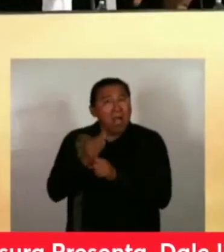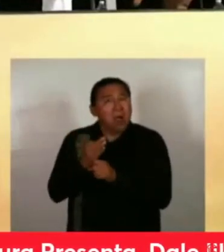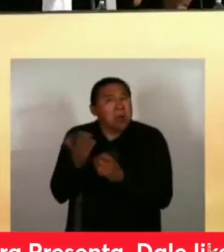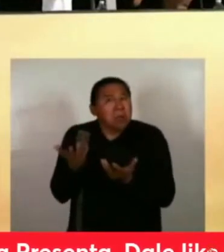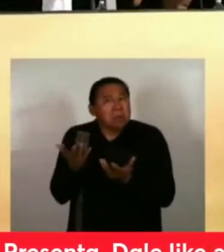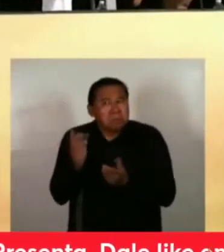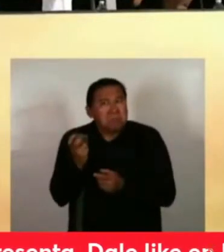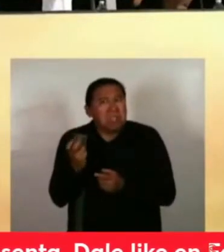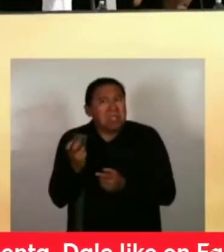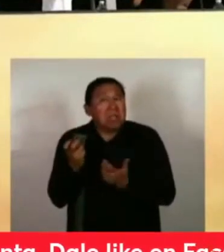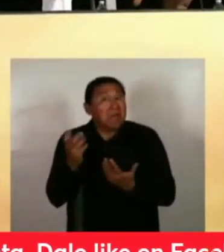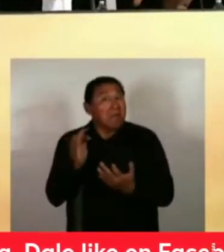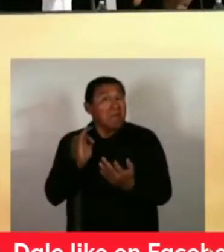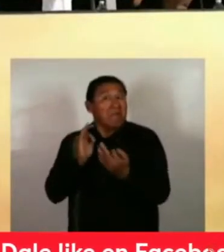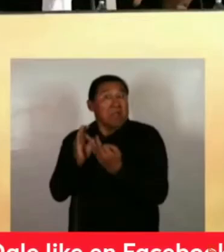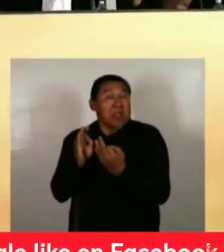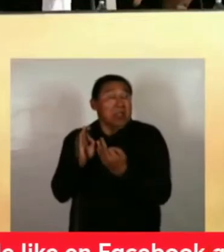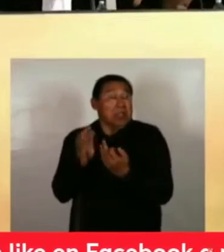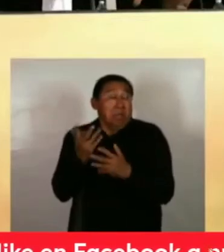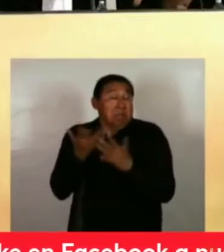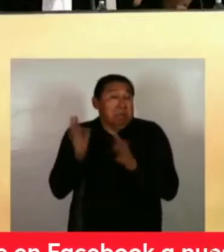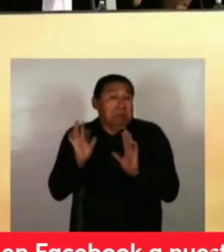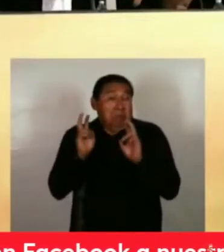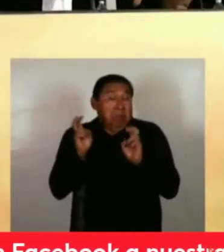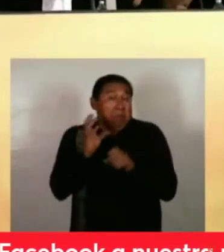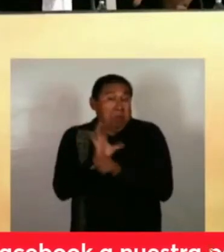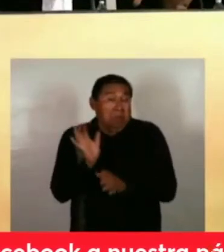llaman Frente por quién sabe qué cosa,